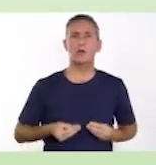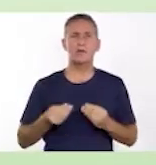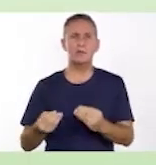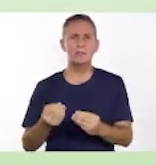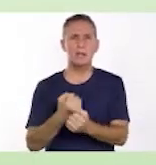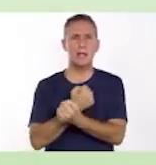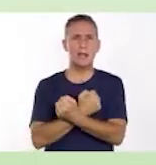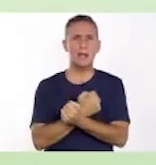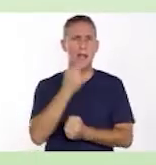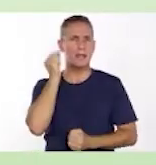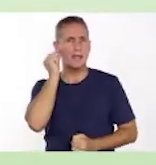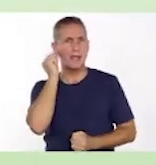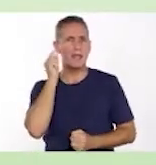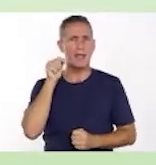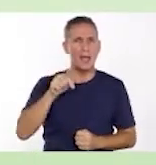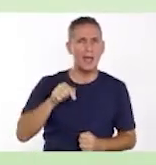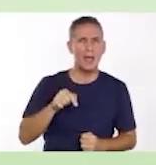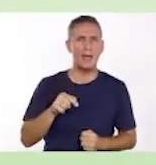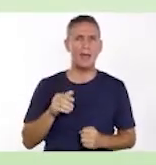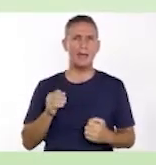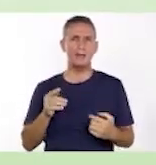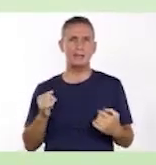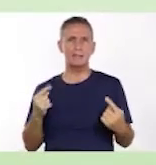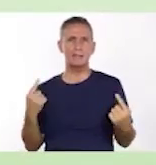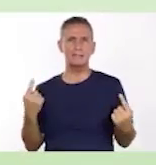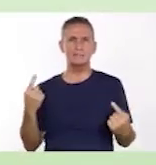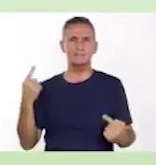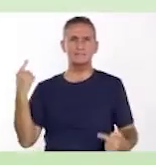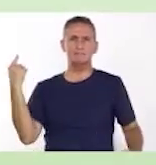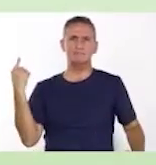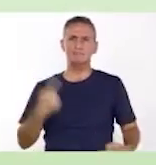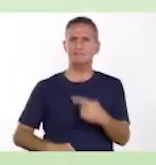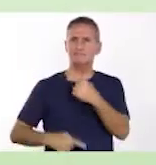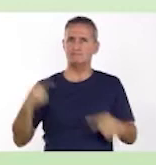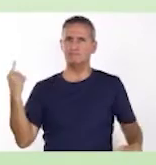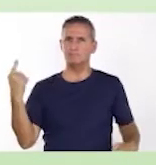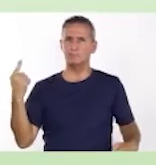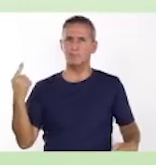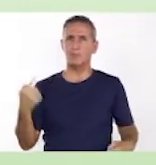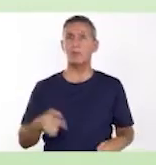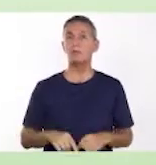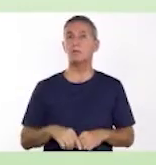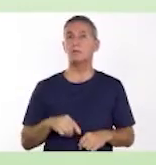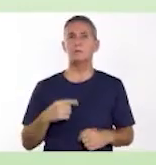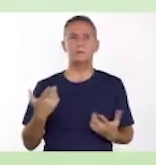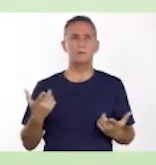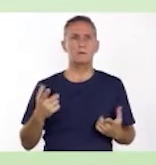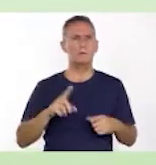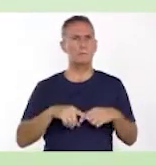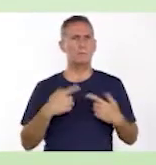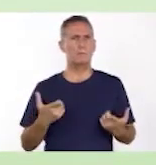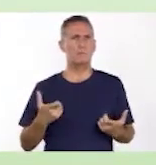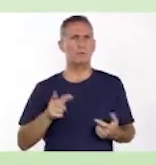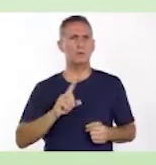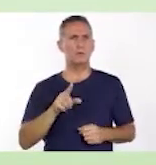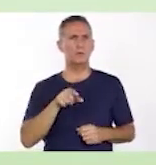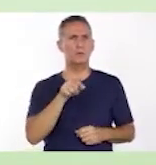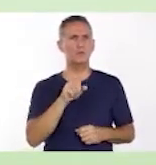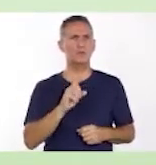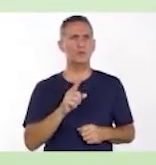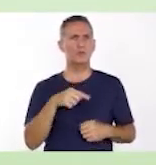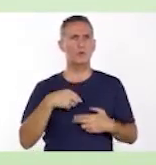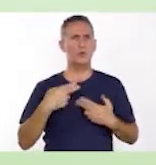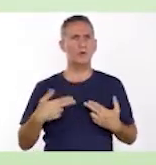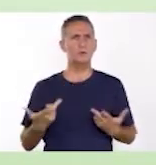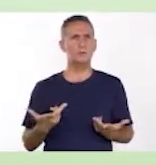se produce este altercado con Aquiles, que le dice, ¿por qué no lo vas a hacer? Y